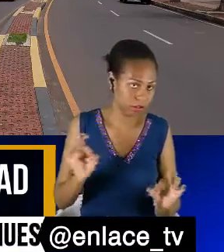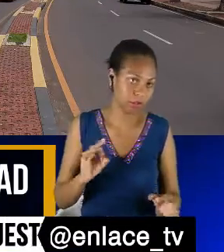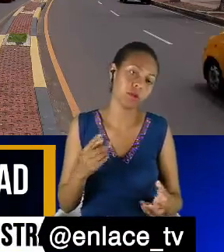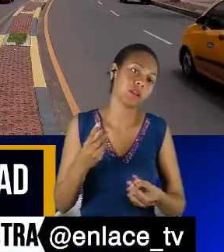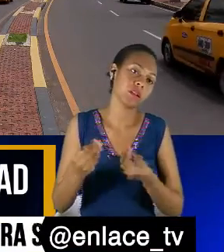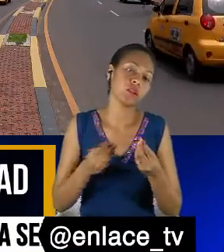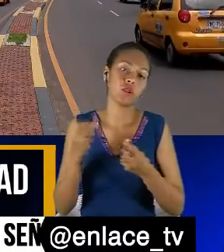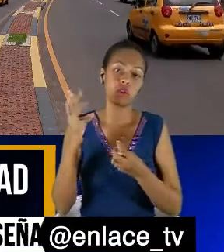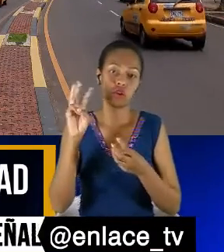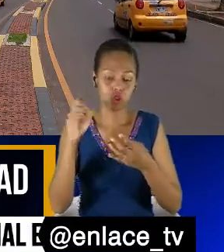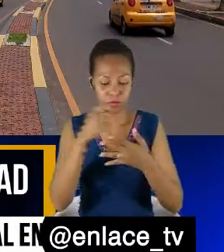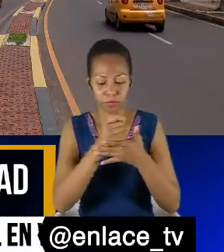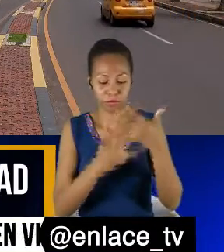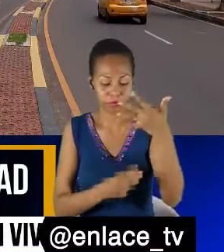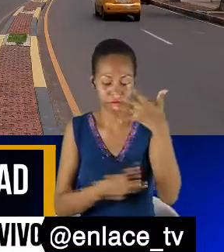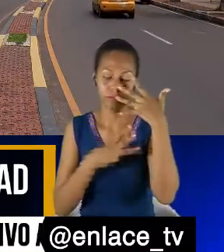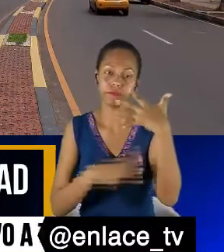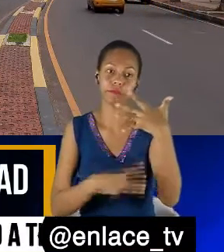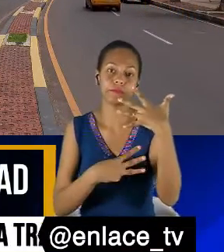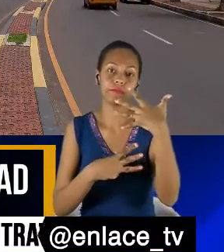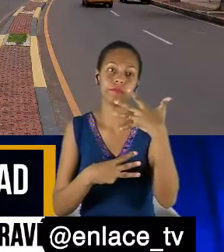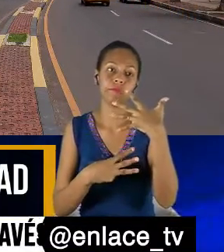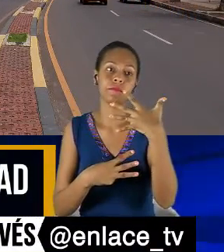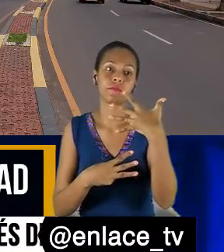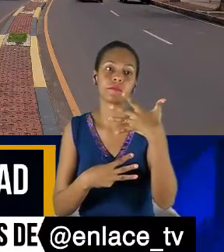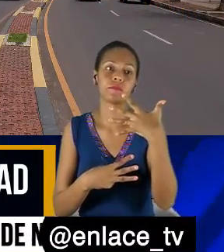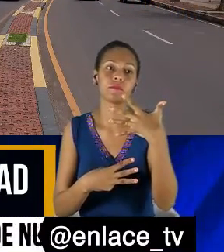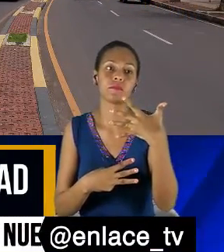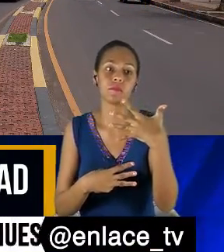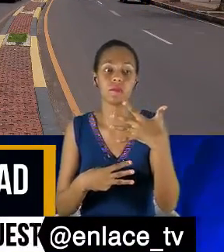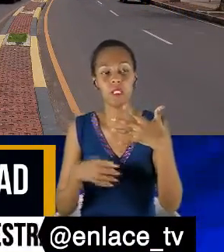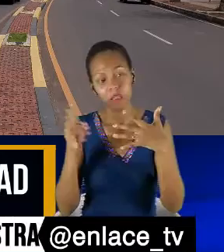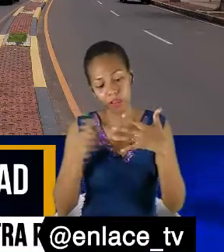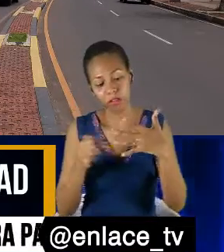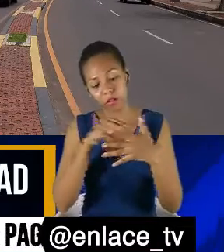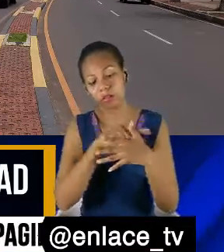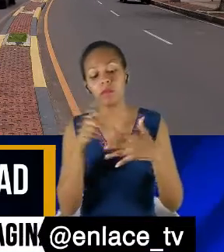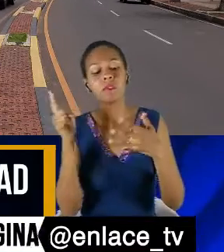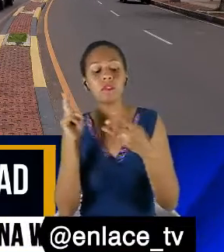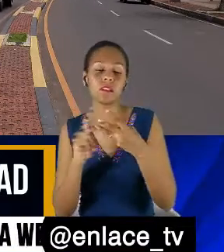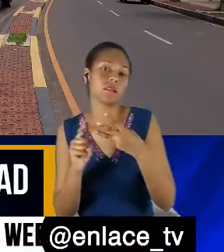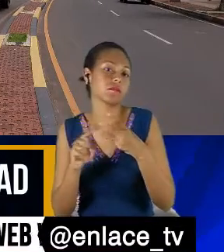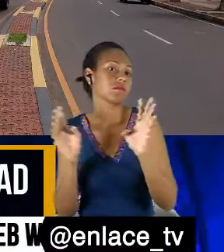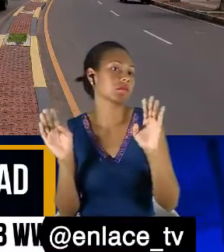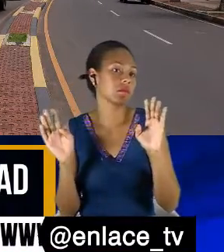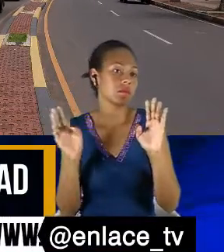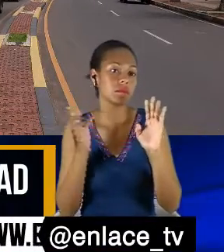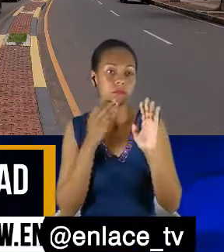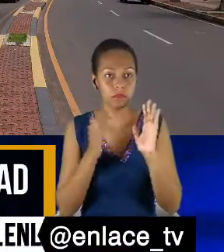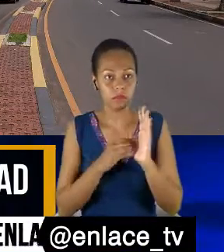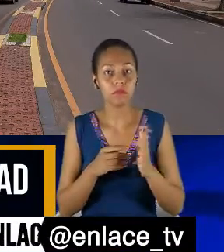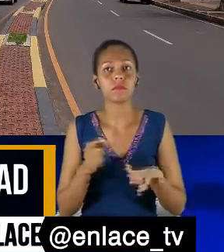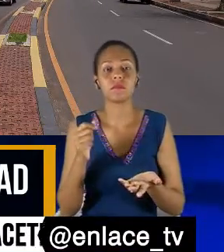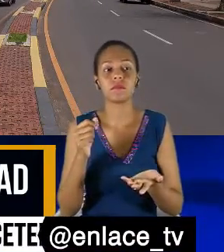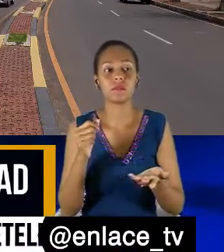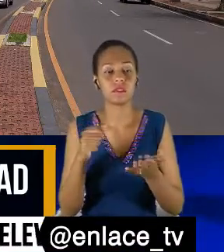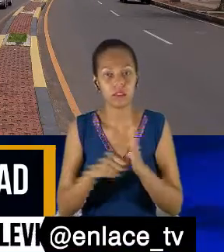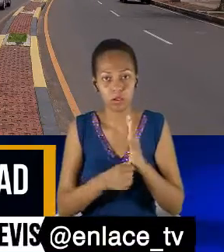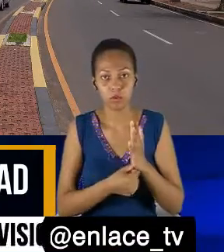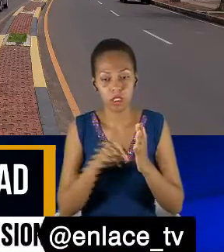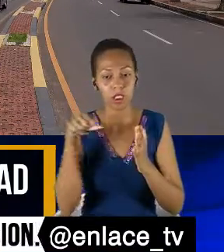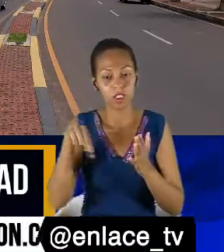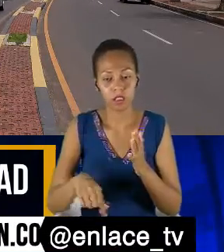entre los cuales debe cumplir mínimo 3 de estos. Encontramos que tenga su cédula expedida en Barranca Bermeja, se